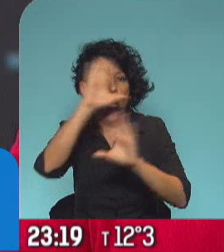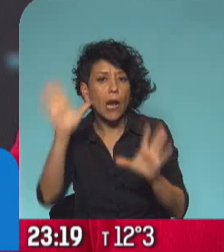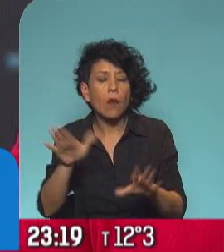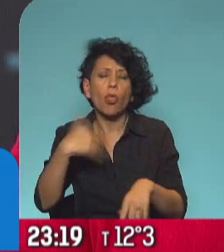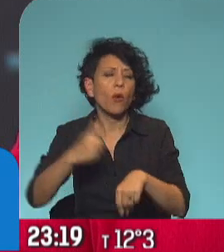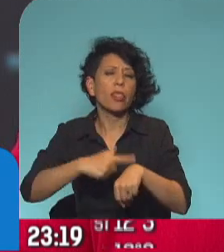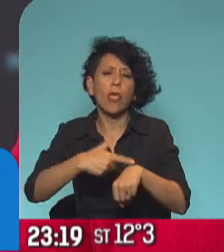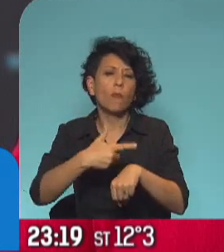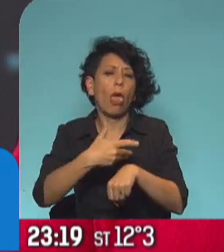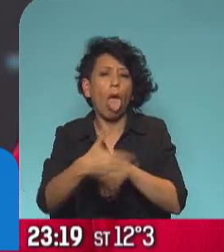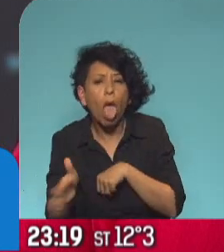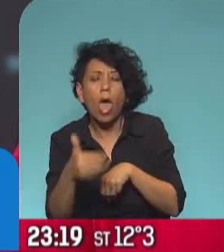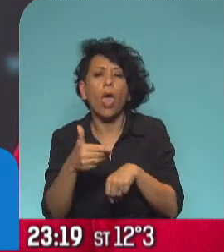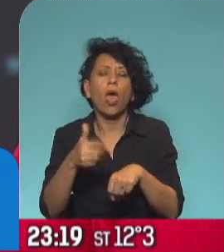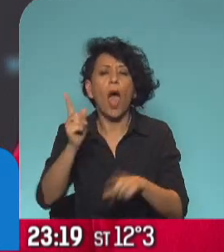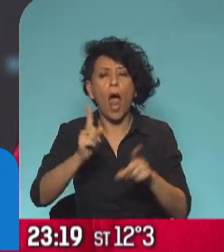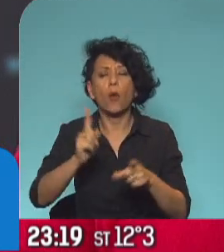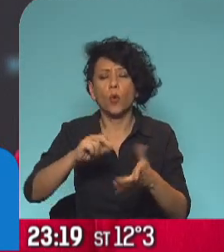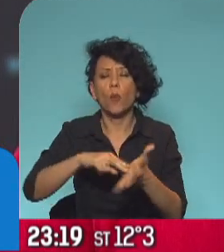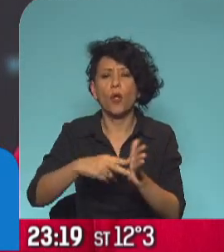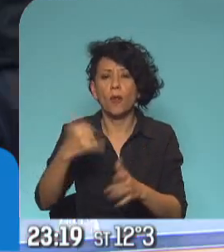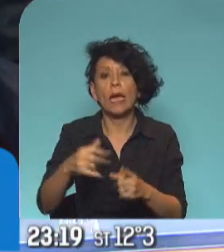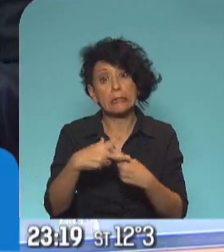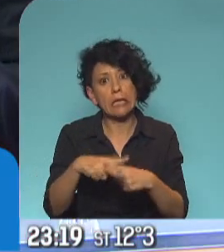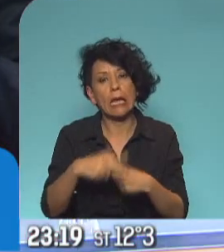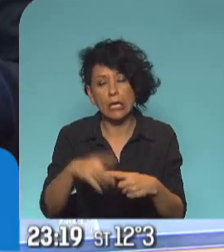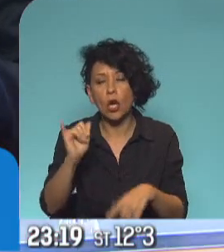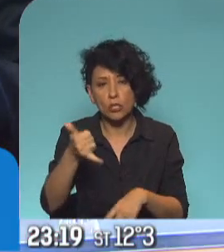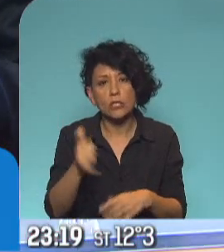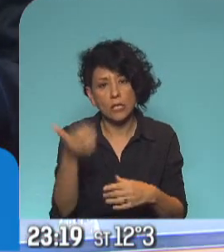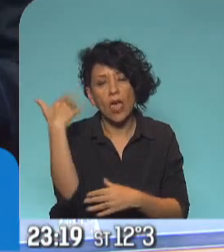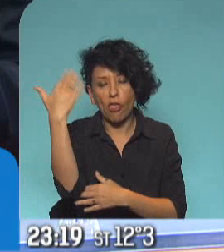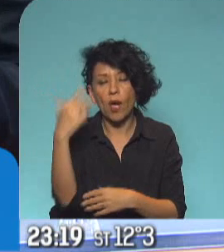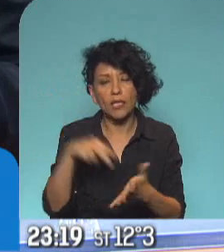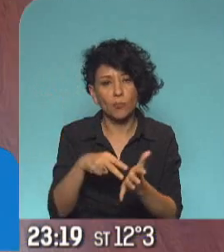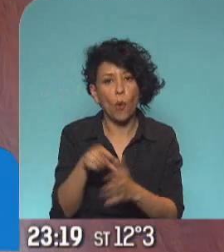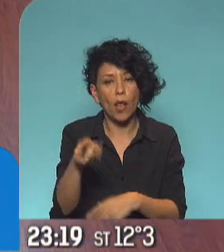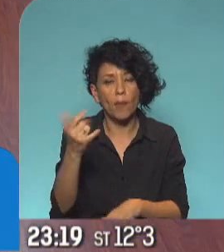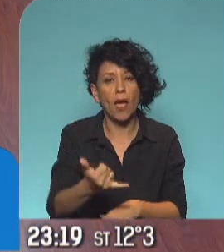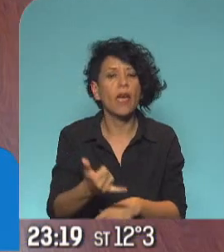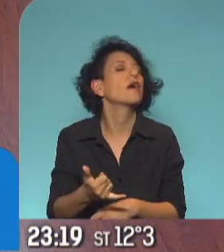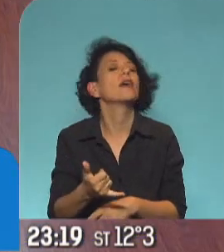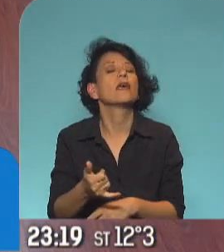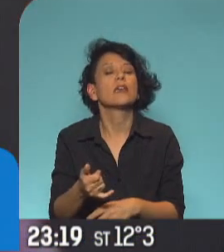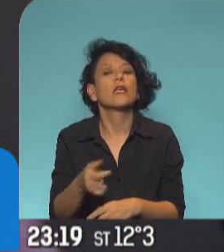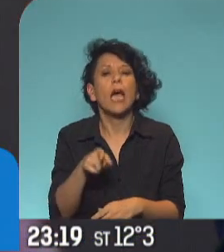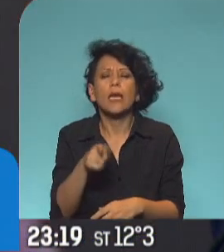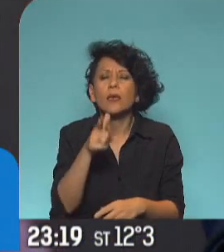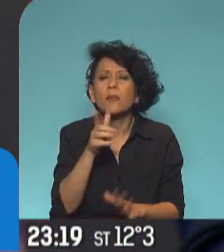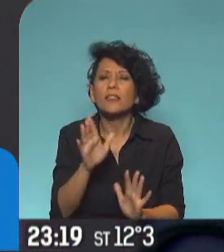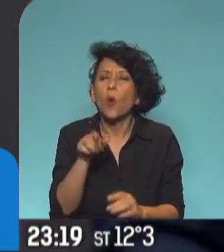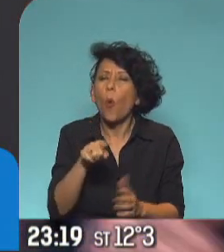de tiempo, tuvo algunos problemas en cuanto al técnicos discurso, del debate. algunos más técnicos. Pero me parece que ahí como que dio un